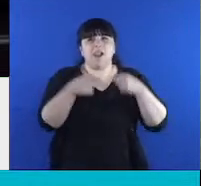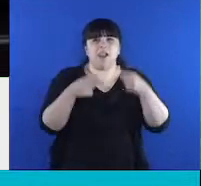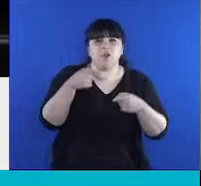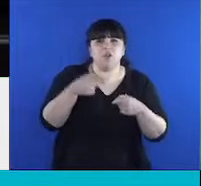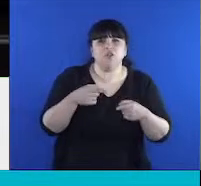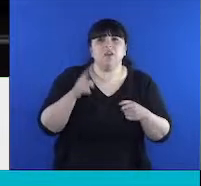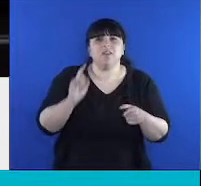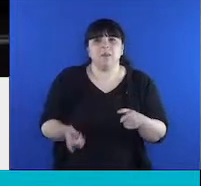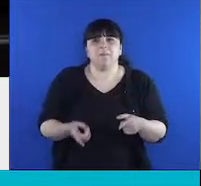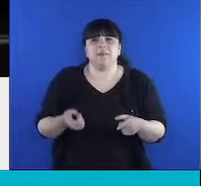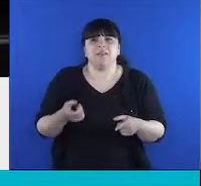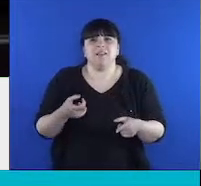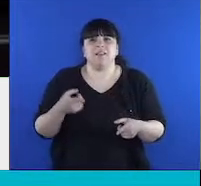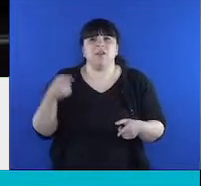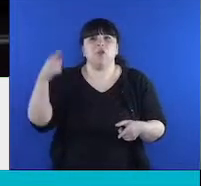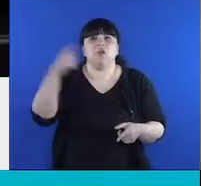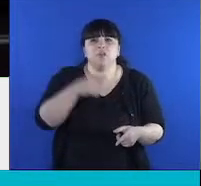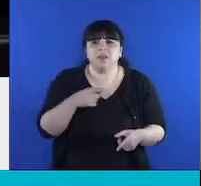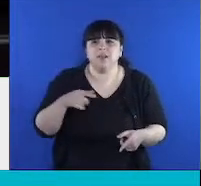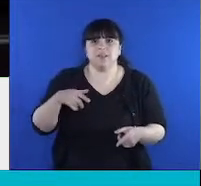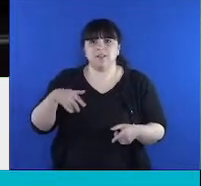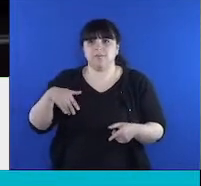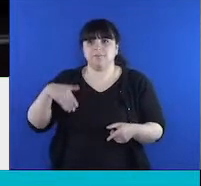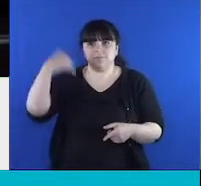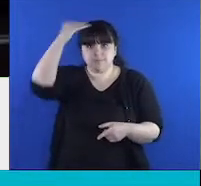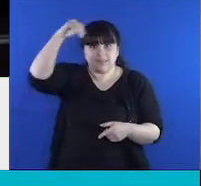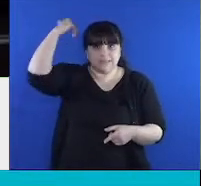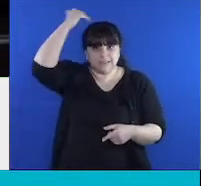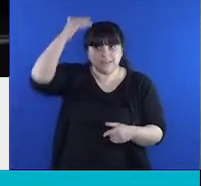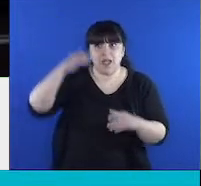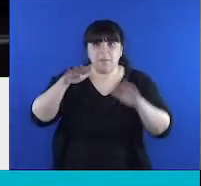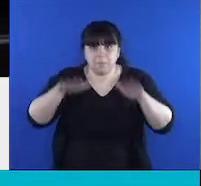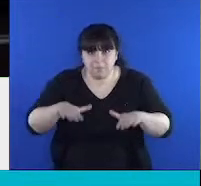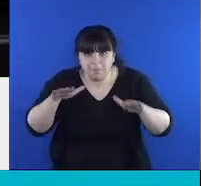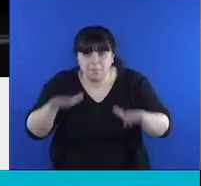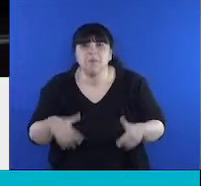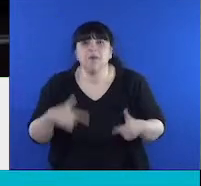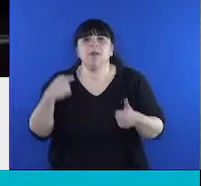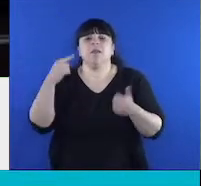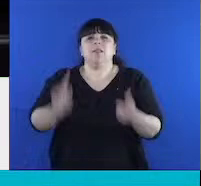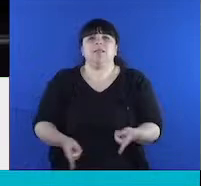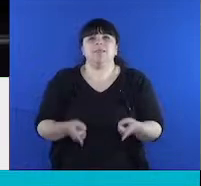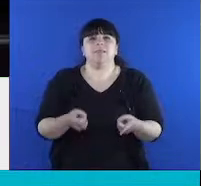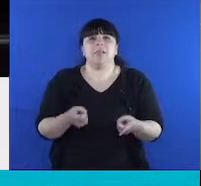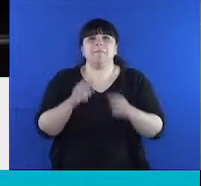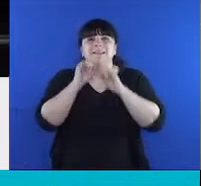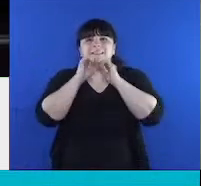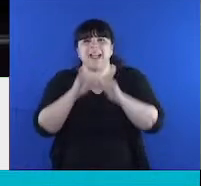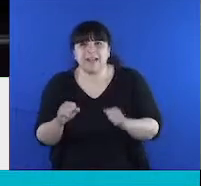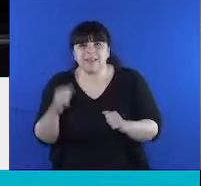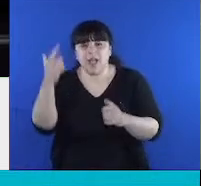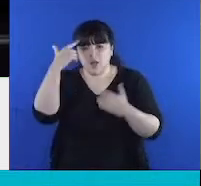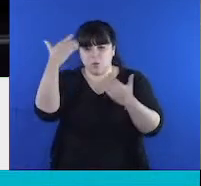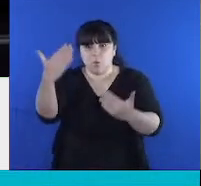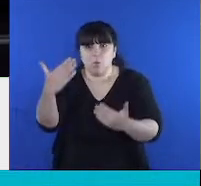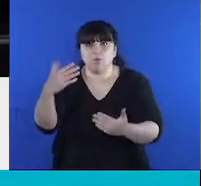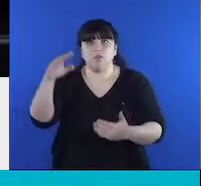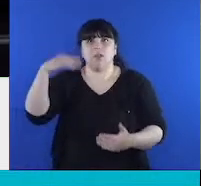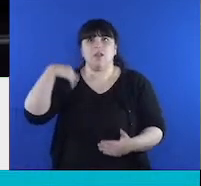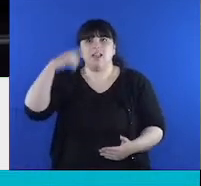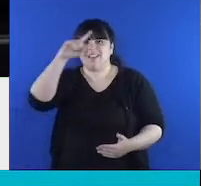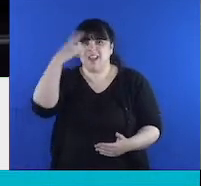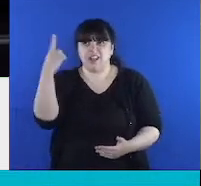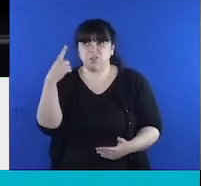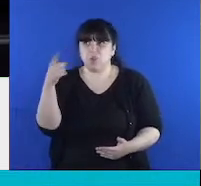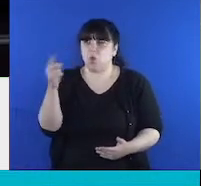islamismo. Y después fue designado secretario de Culto de la Nación. Y uno se pregunta, ¿cuál debe ser el principal rol de un secretario de Culto de la Nación?